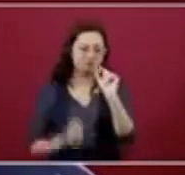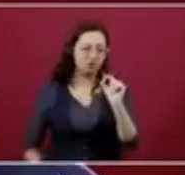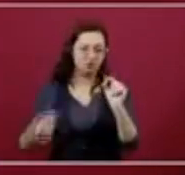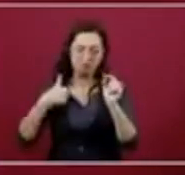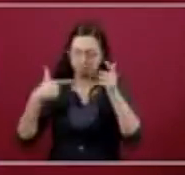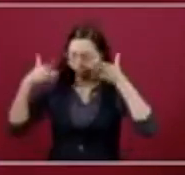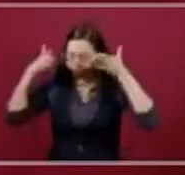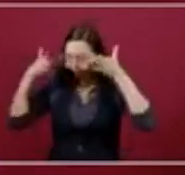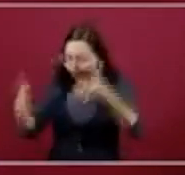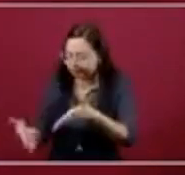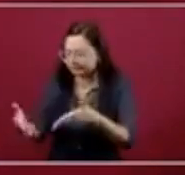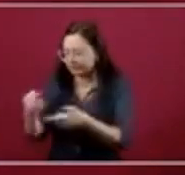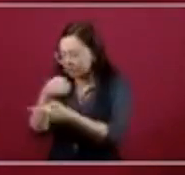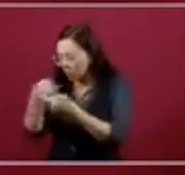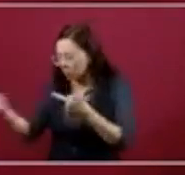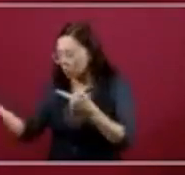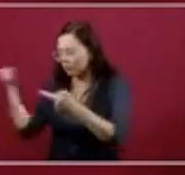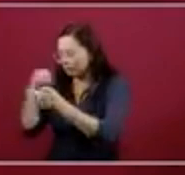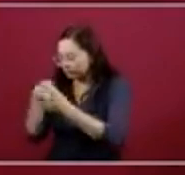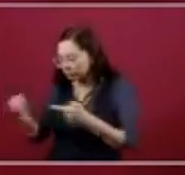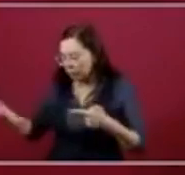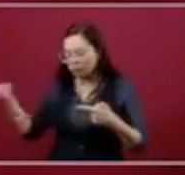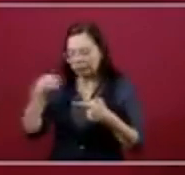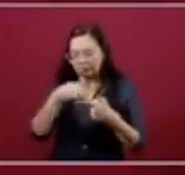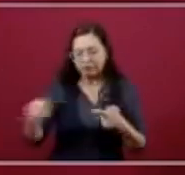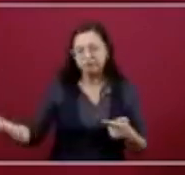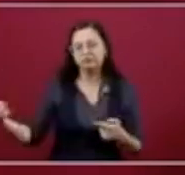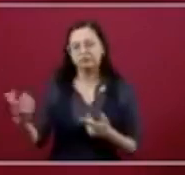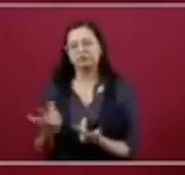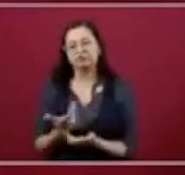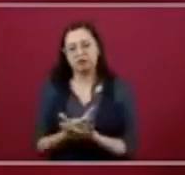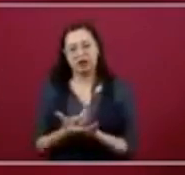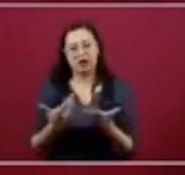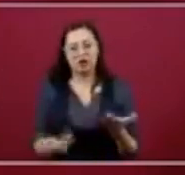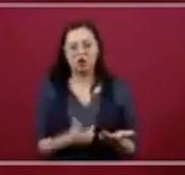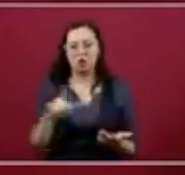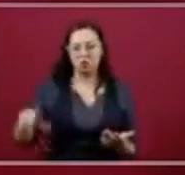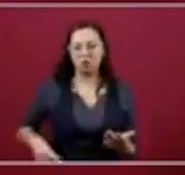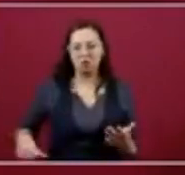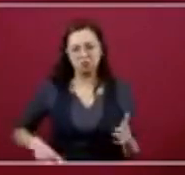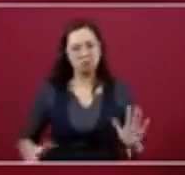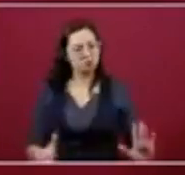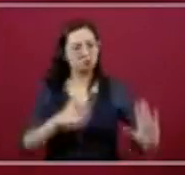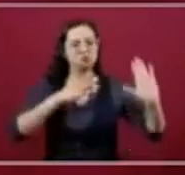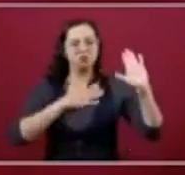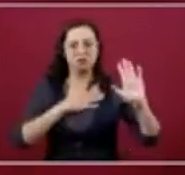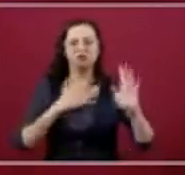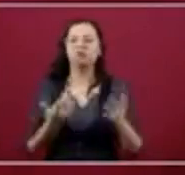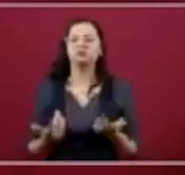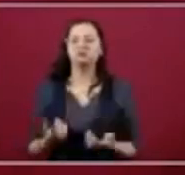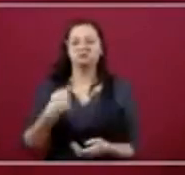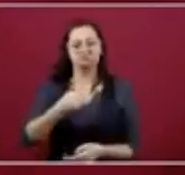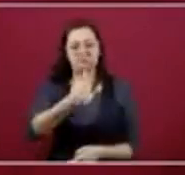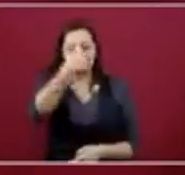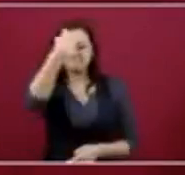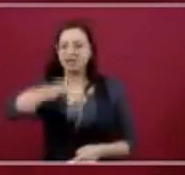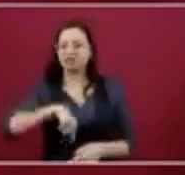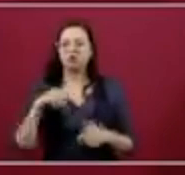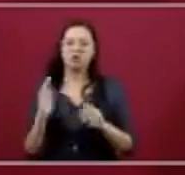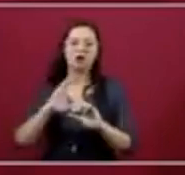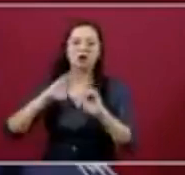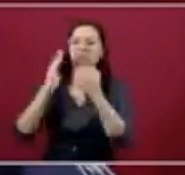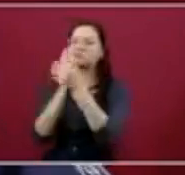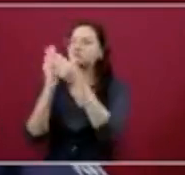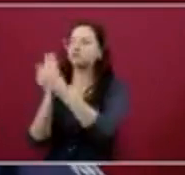Estamos comprometidos entonces, este gobierno, yo tengo la instrucción de que abramos todos los expedientes